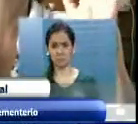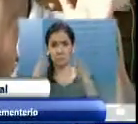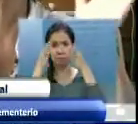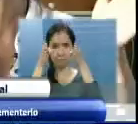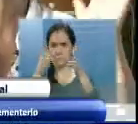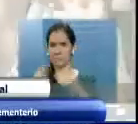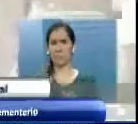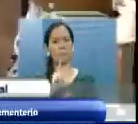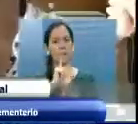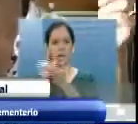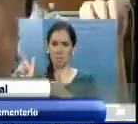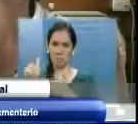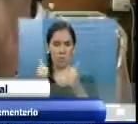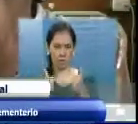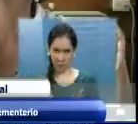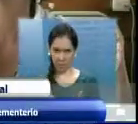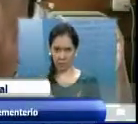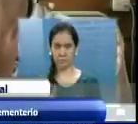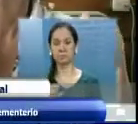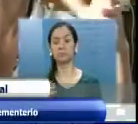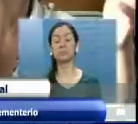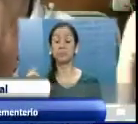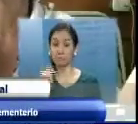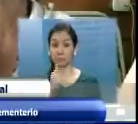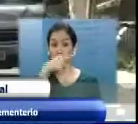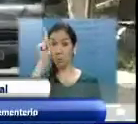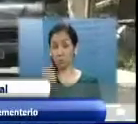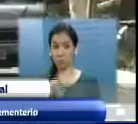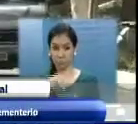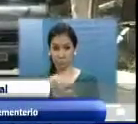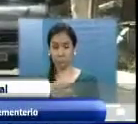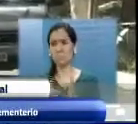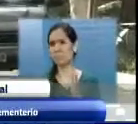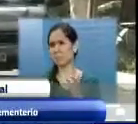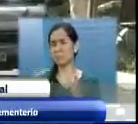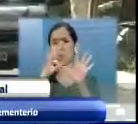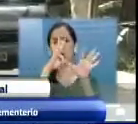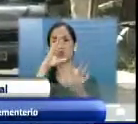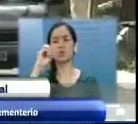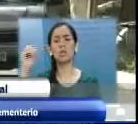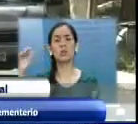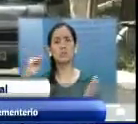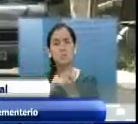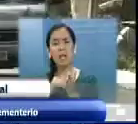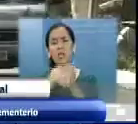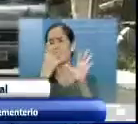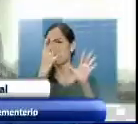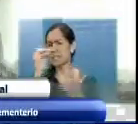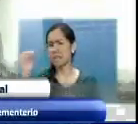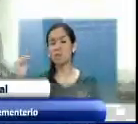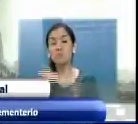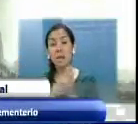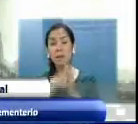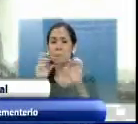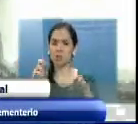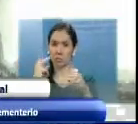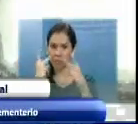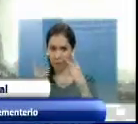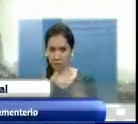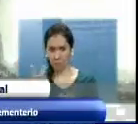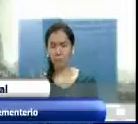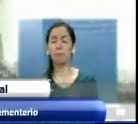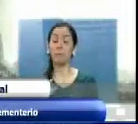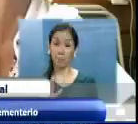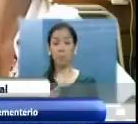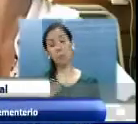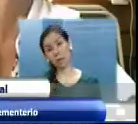podemos decir que está limpio. Calculamos que el 1 de noviembre tuvimos una afluencia de unos 800.000, 900.000 visitantes. Ayer sí